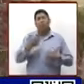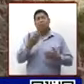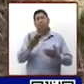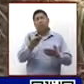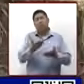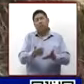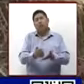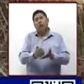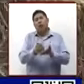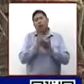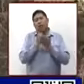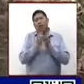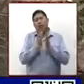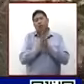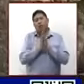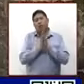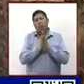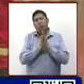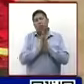ayuda.